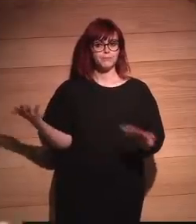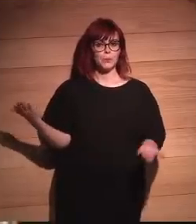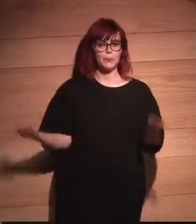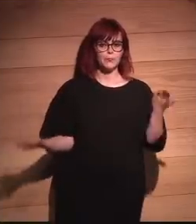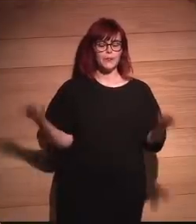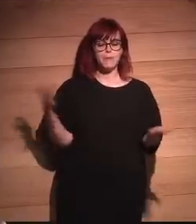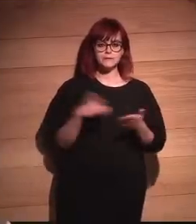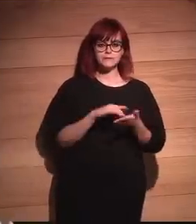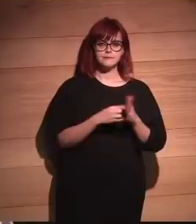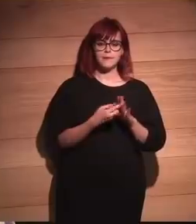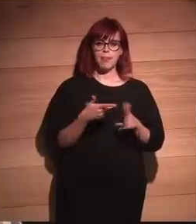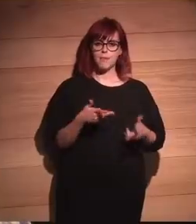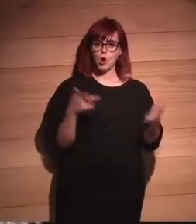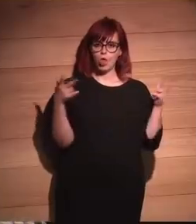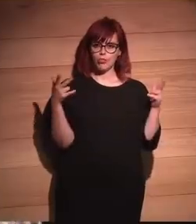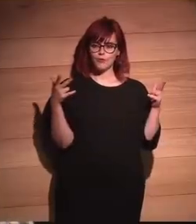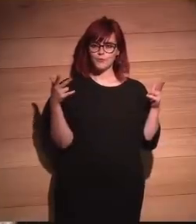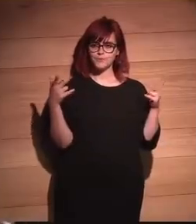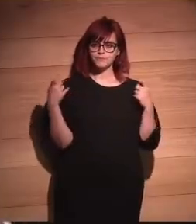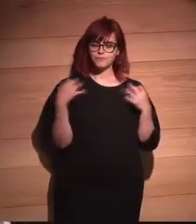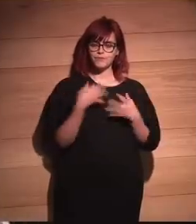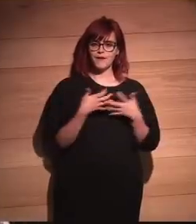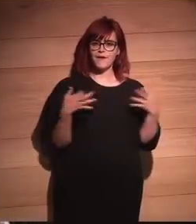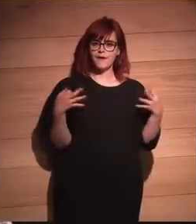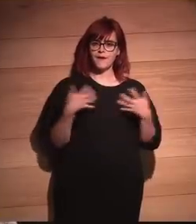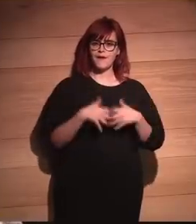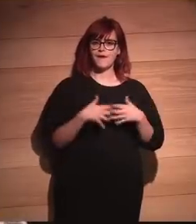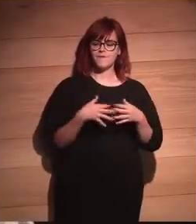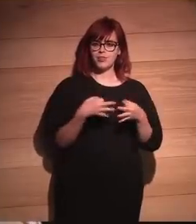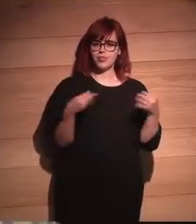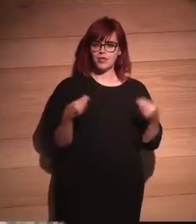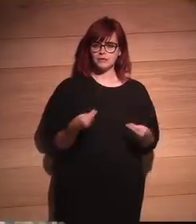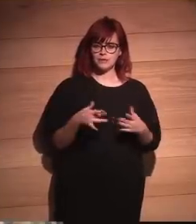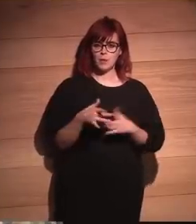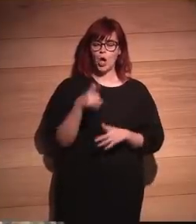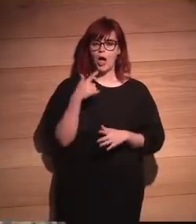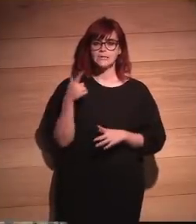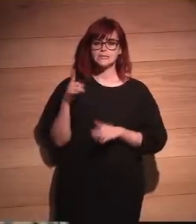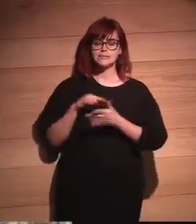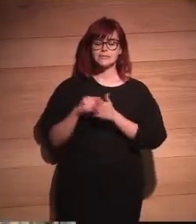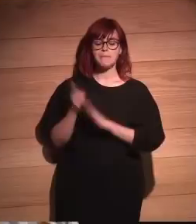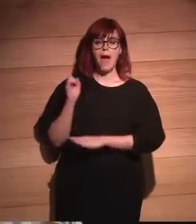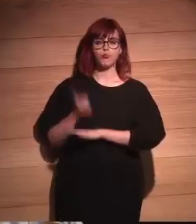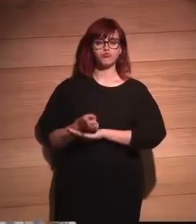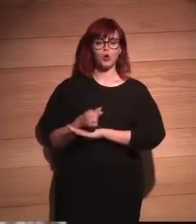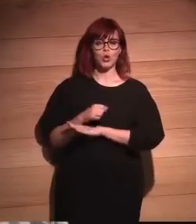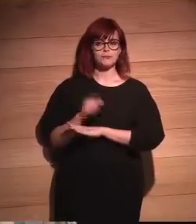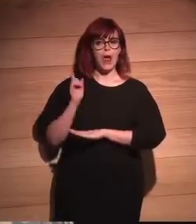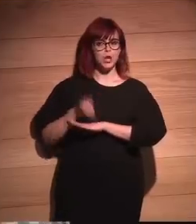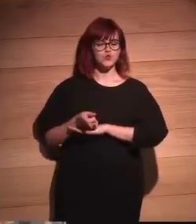llamémosle democráticos, son más eficientes que los sistemas autoritarios. Porque si